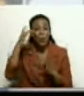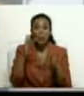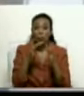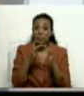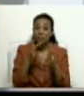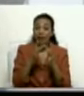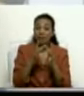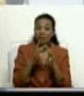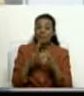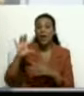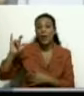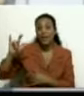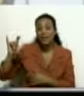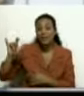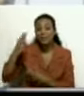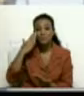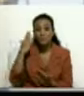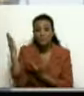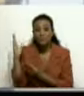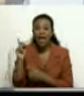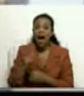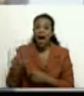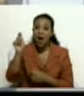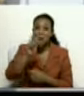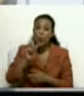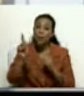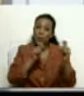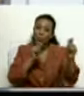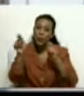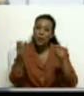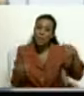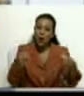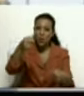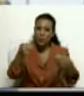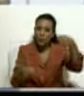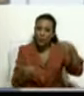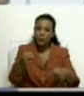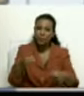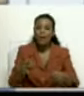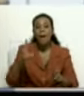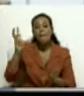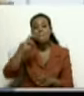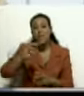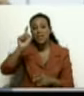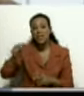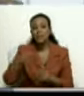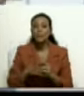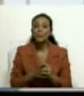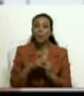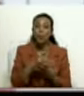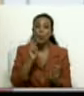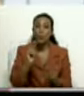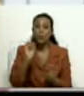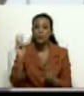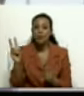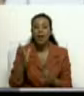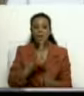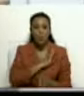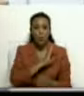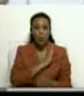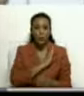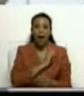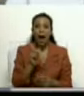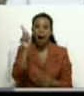través de nuestras redes sociales en Instagram, @turismoenrutatv, @minturbzla 2.0 y mi cuenta